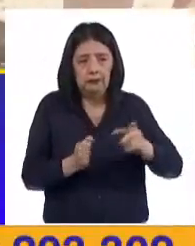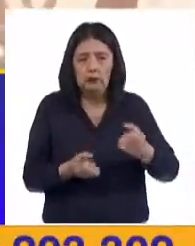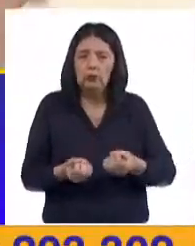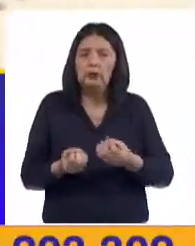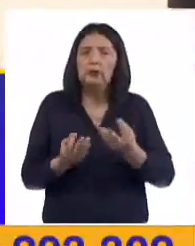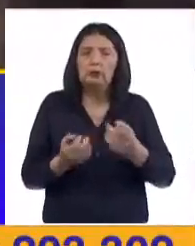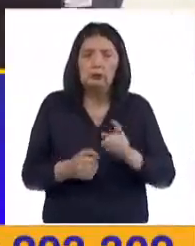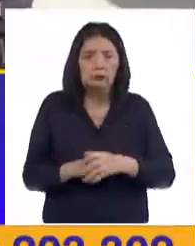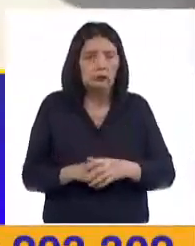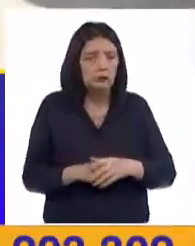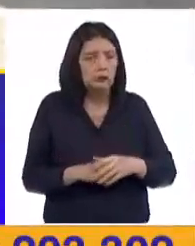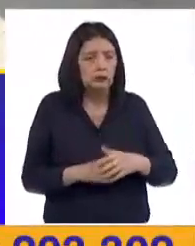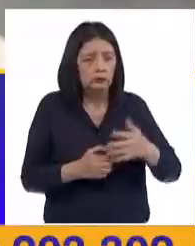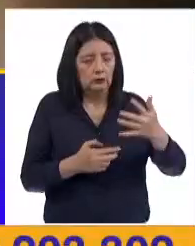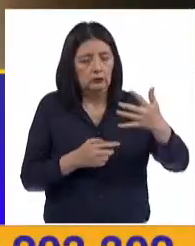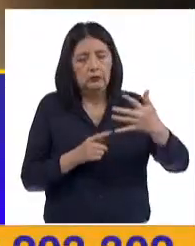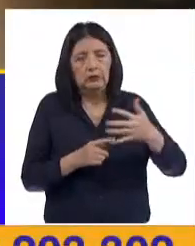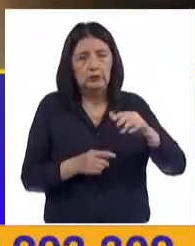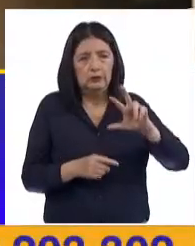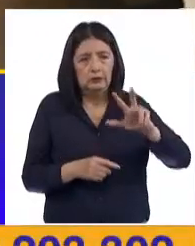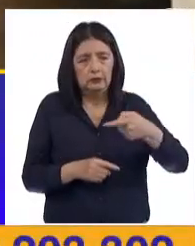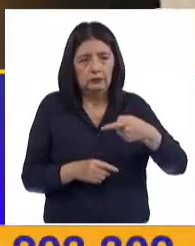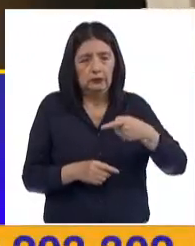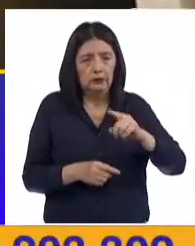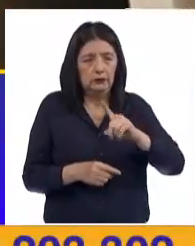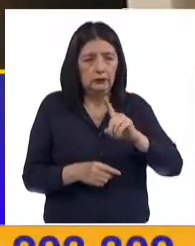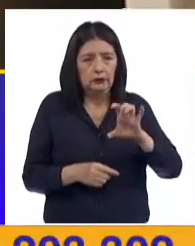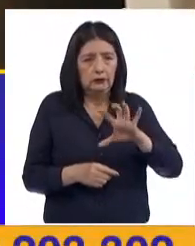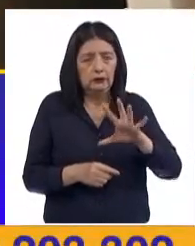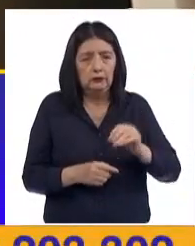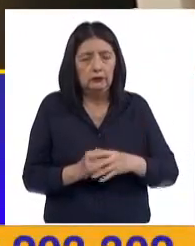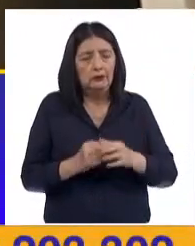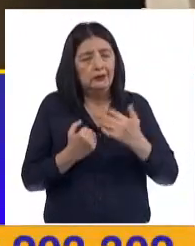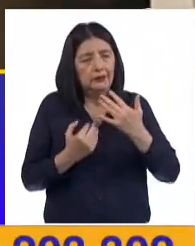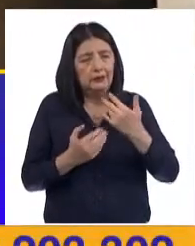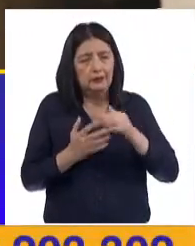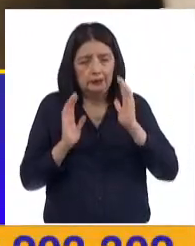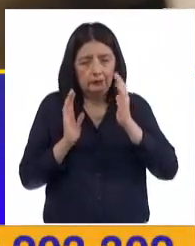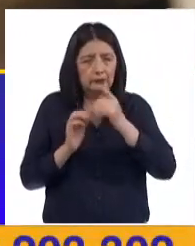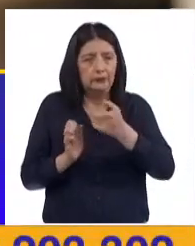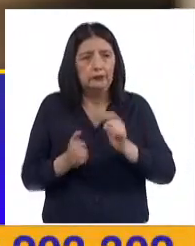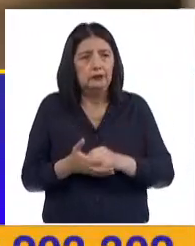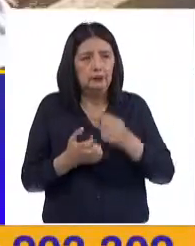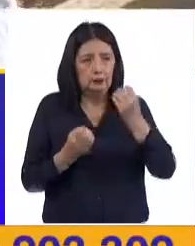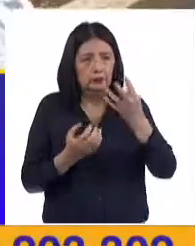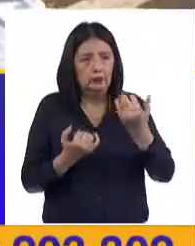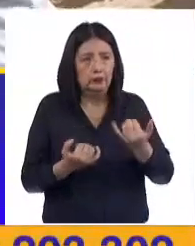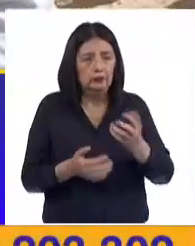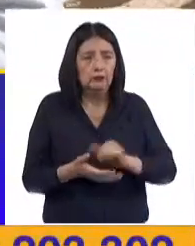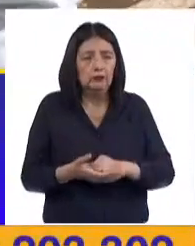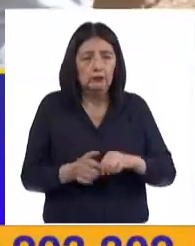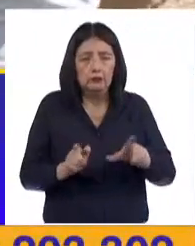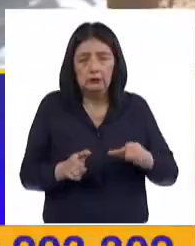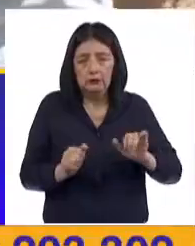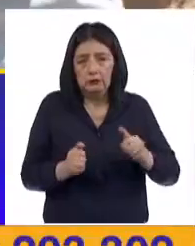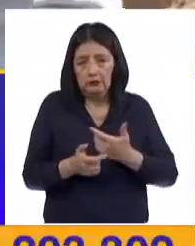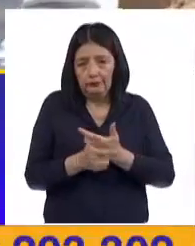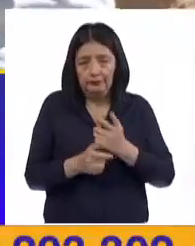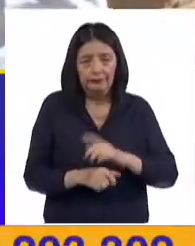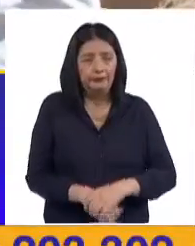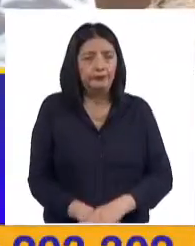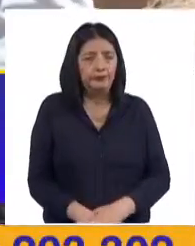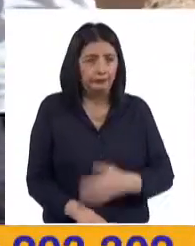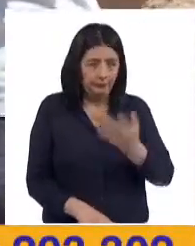el precio actual, por favor? El precio está en 3.150. Pues le agradecemos, señor, por habernos atendido. Esta es la información desde el distrito de San Juan del